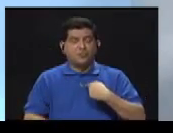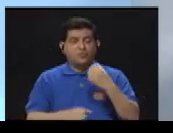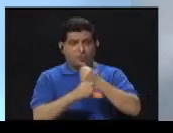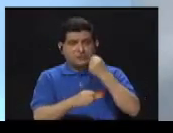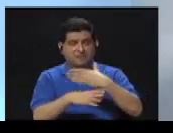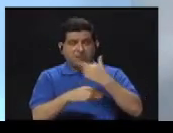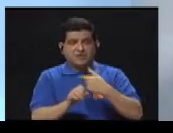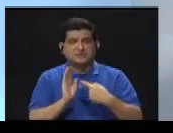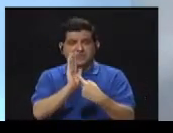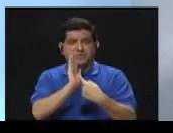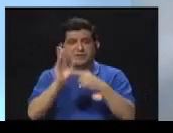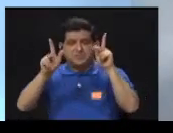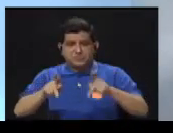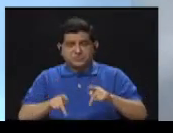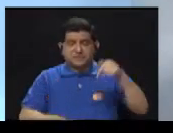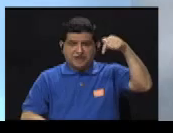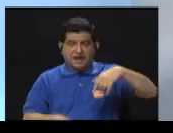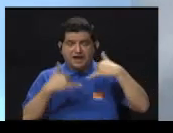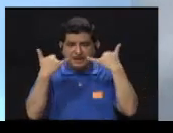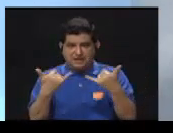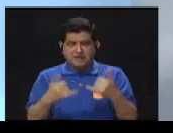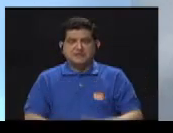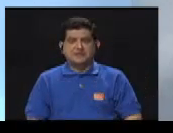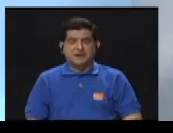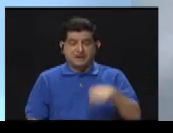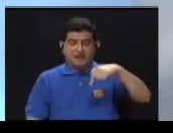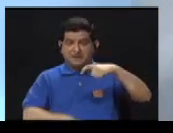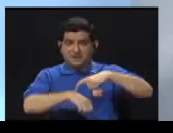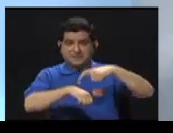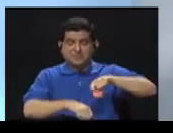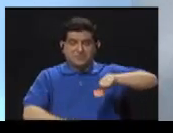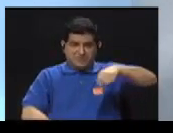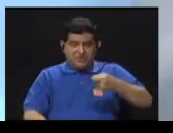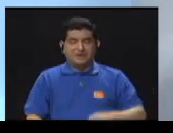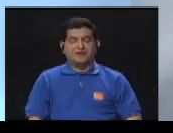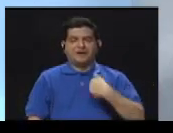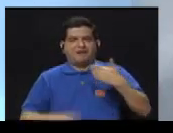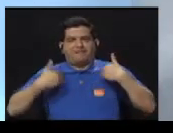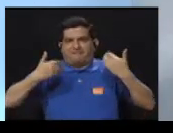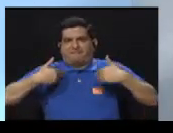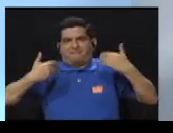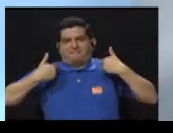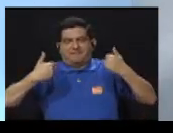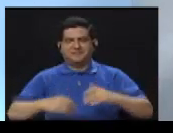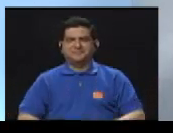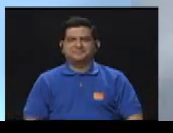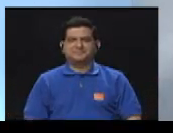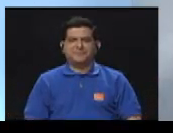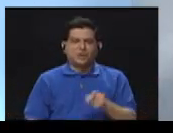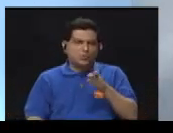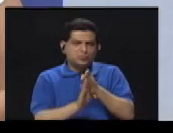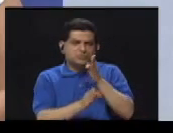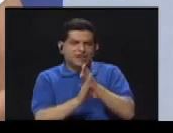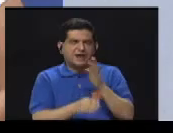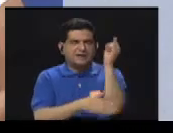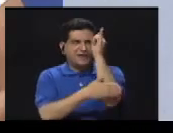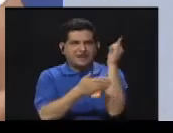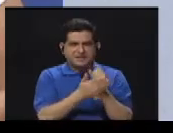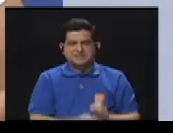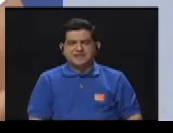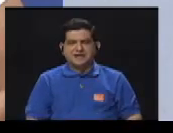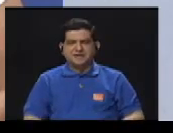para que la gente claro, lo vea. Claro, así es. Y bueno, y acá el hecho de que ya ahora está en esta pantalla me pone más contento todavía. Claro. Tu carrera